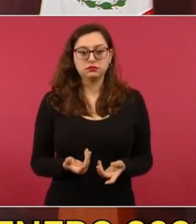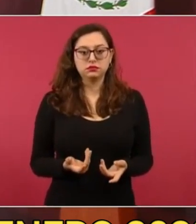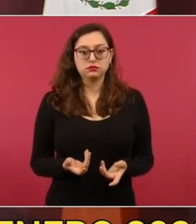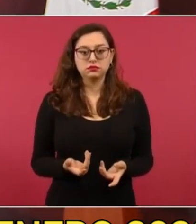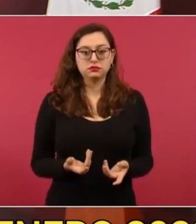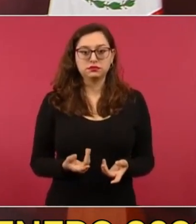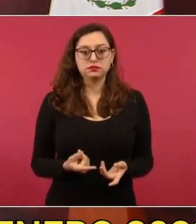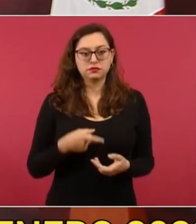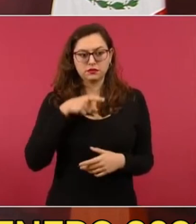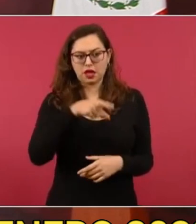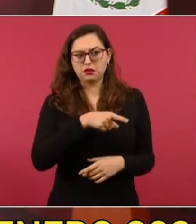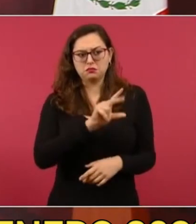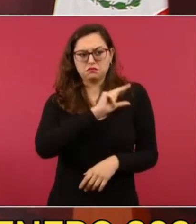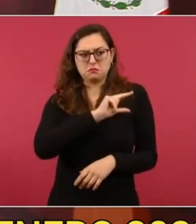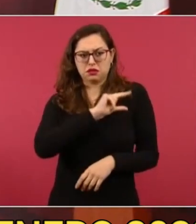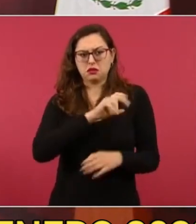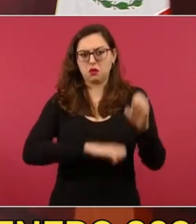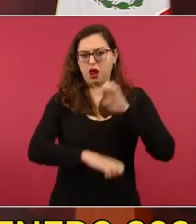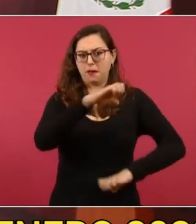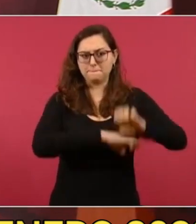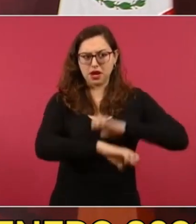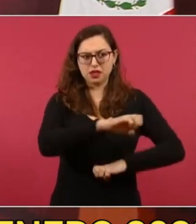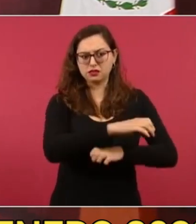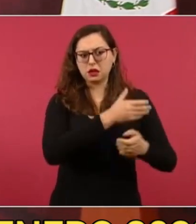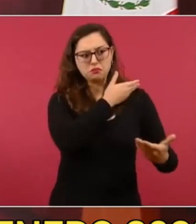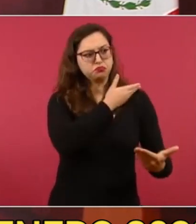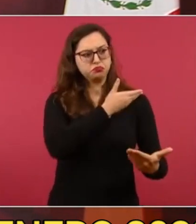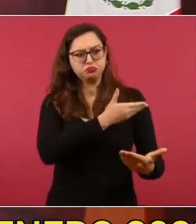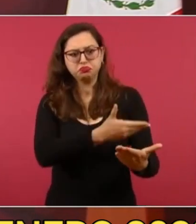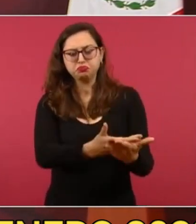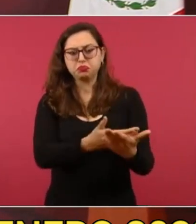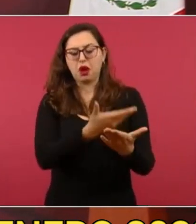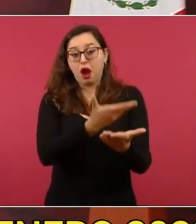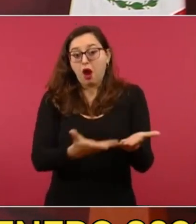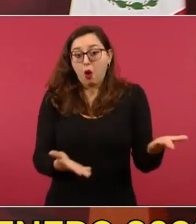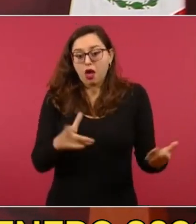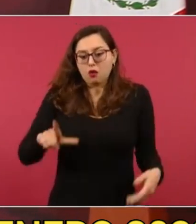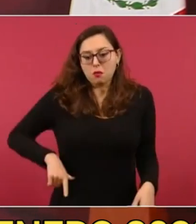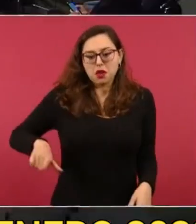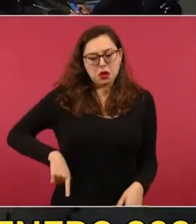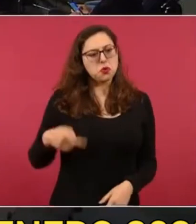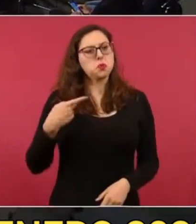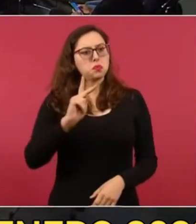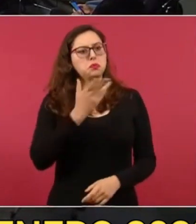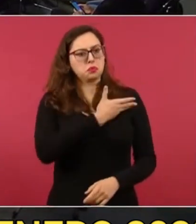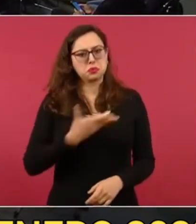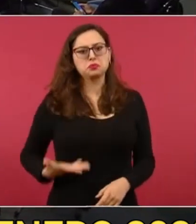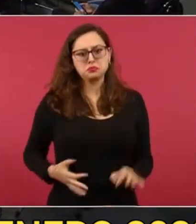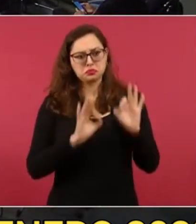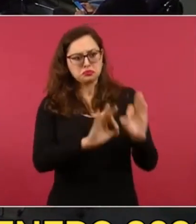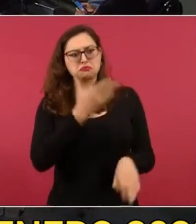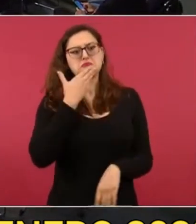pues de origen empresarial, pero es una muy buena persona, el presidente Lasso.